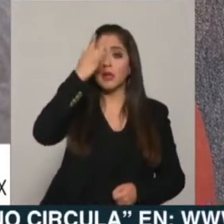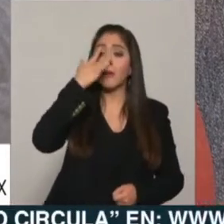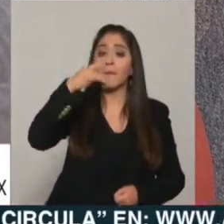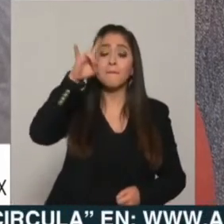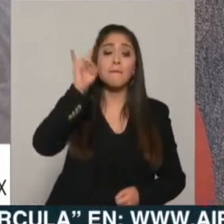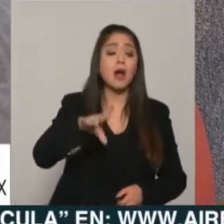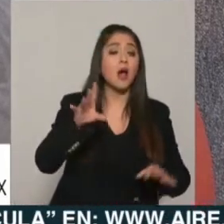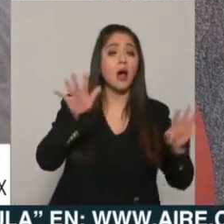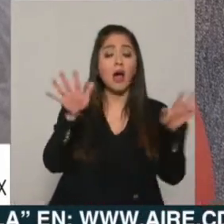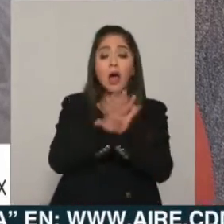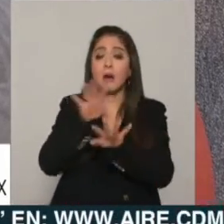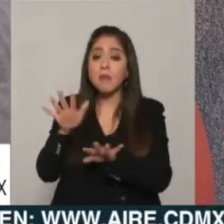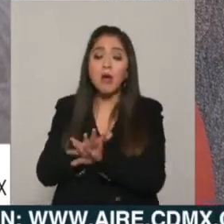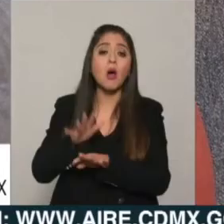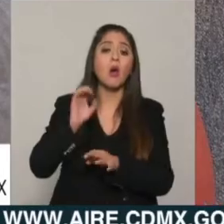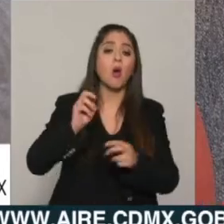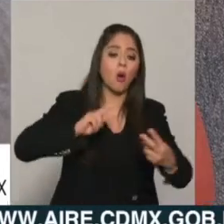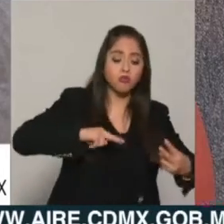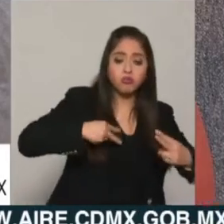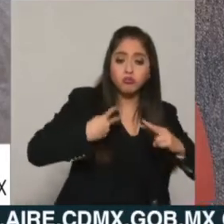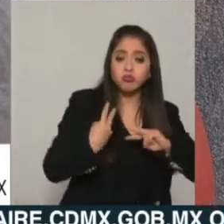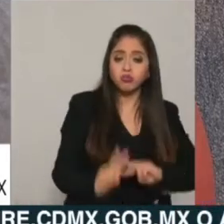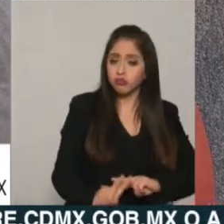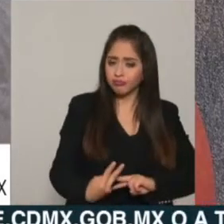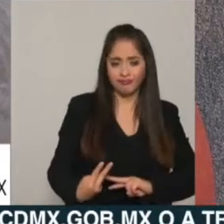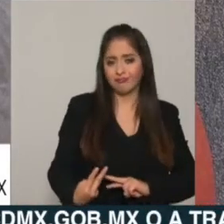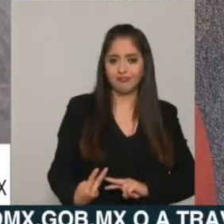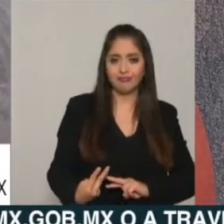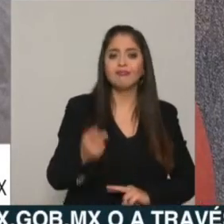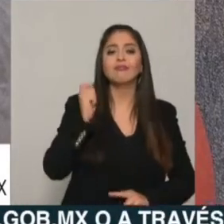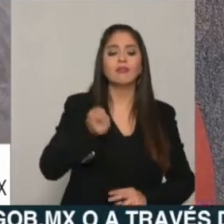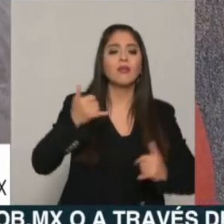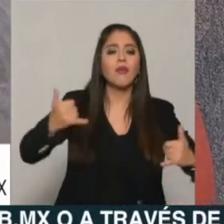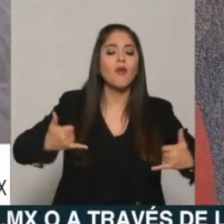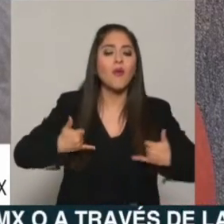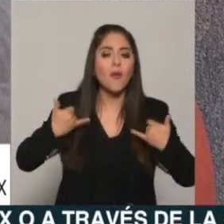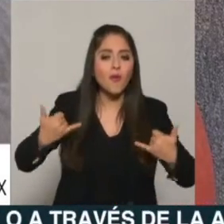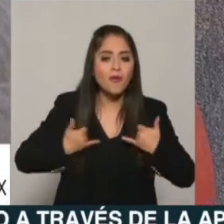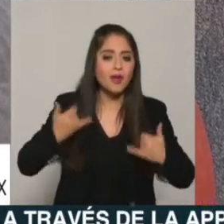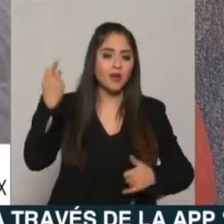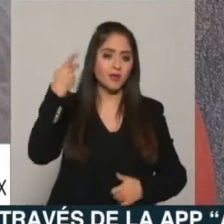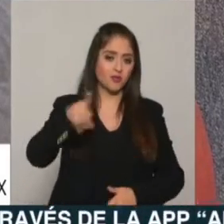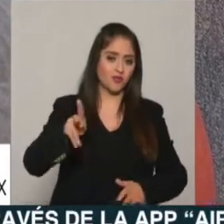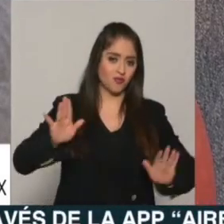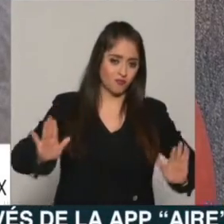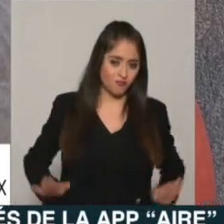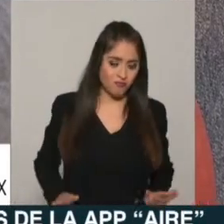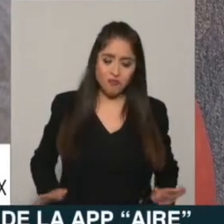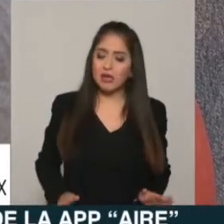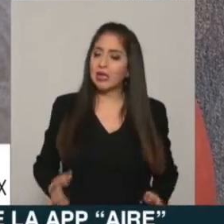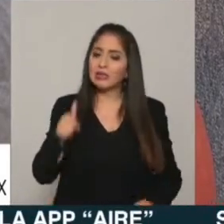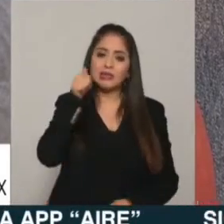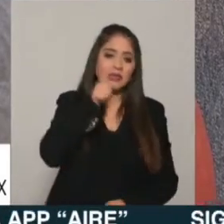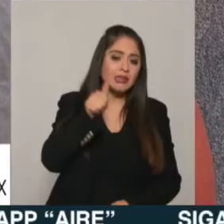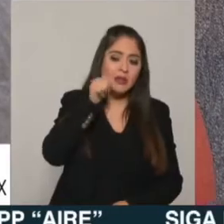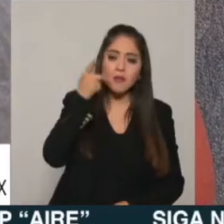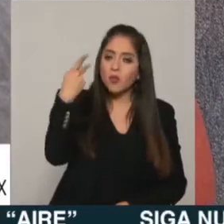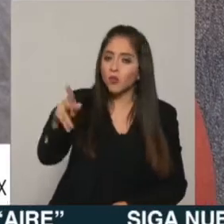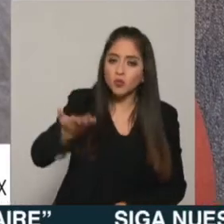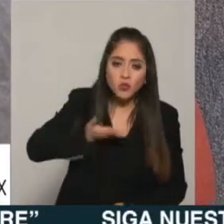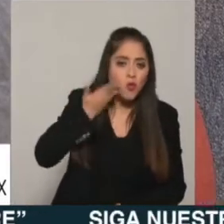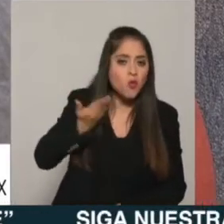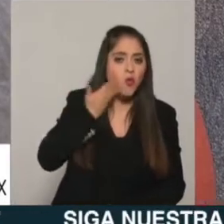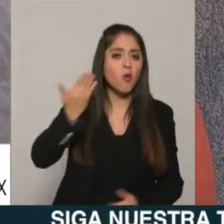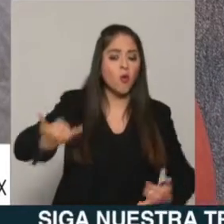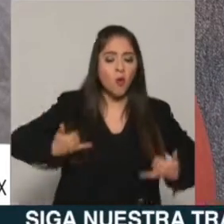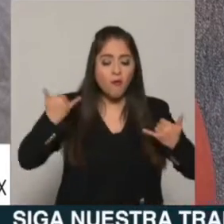precisamente para generar una conversión, ¿verdad? Los adolescentes finalmente seguirán siendo adolescentes en